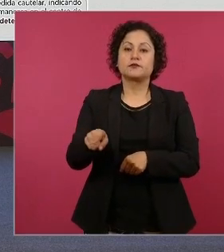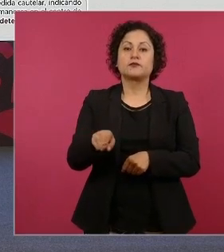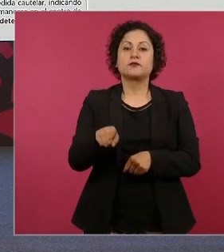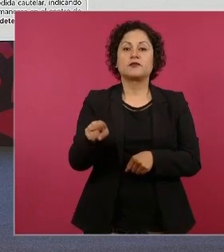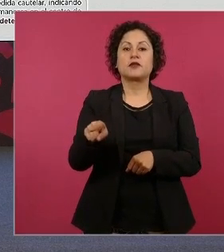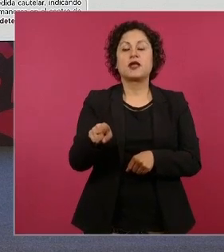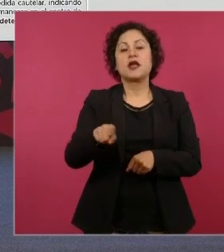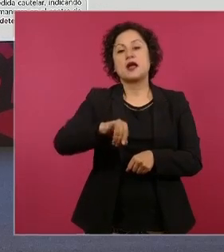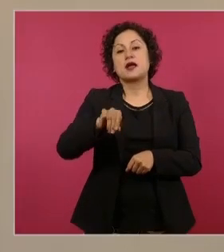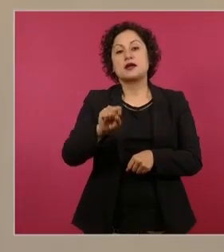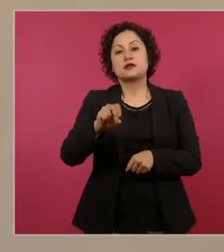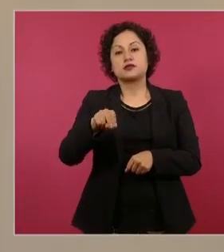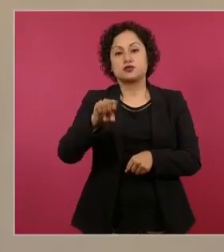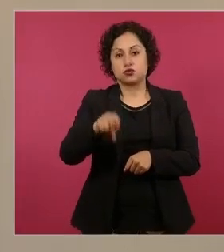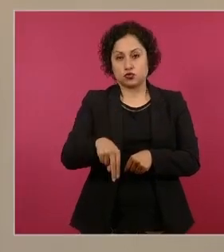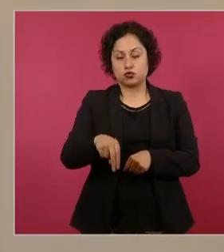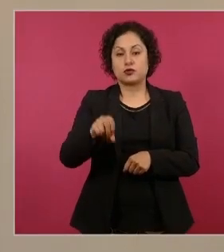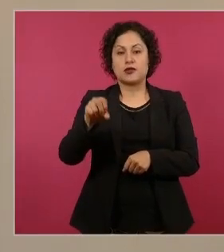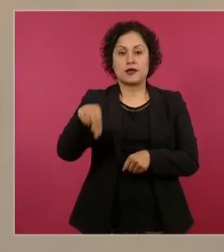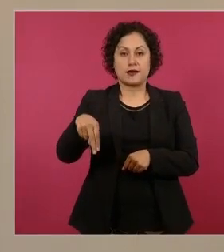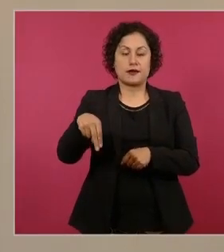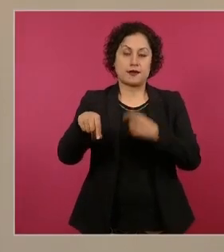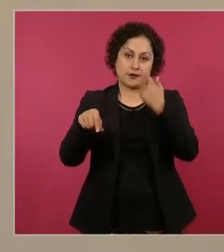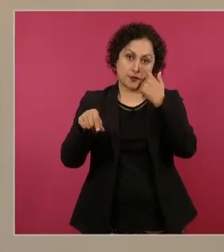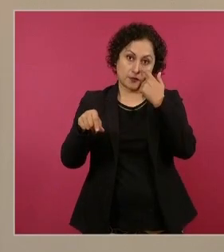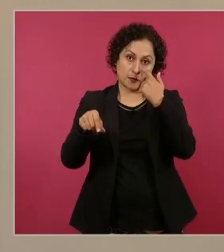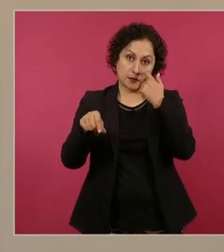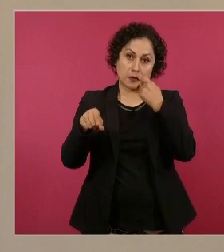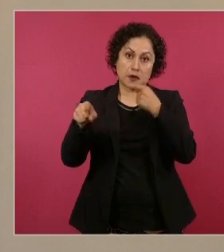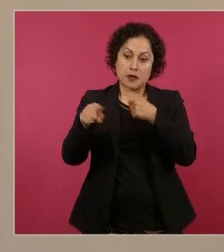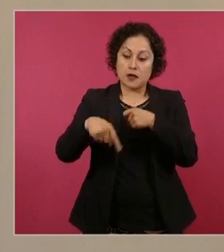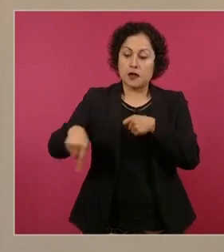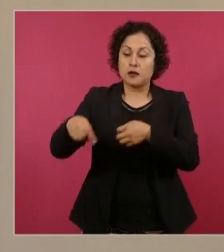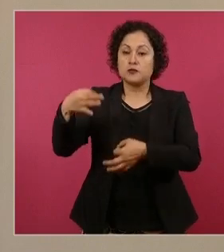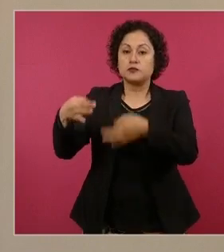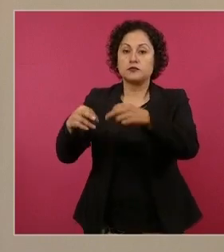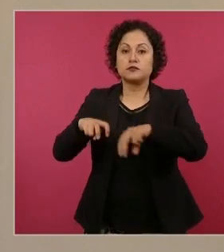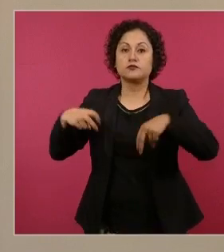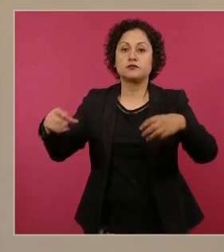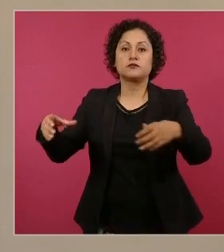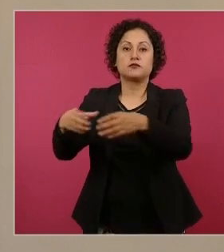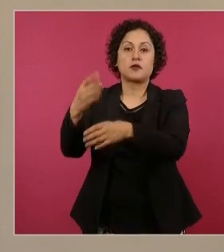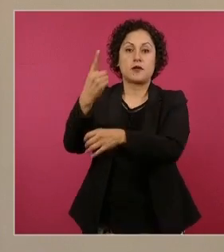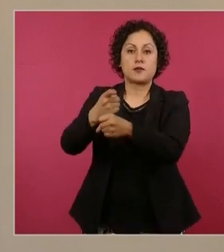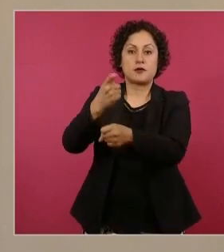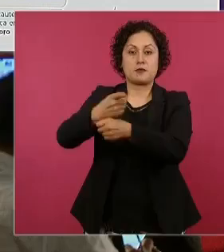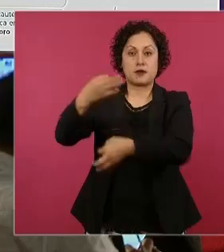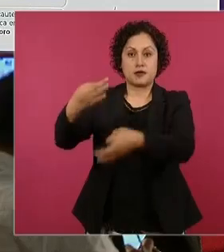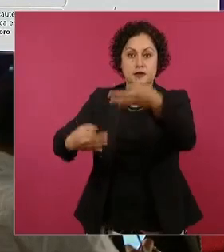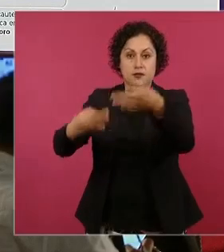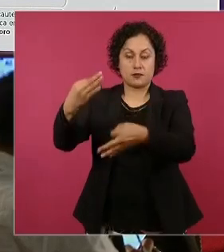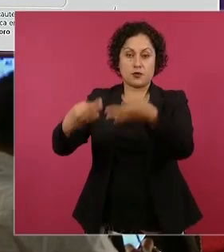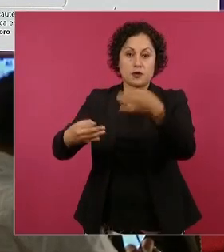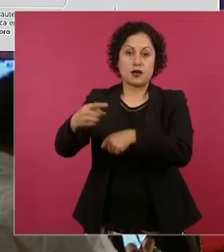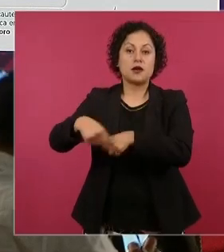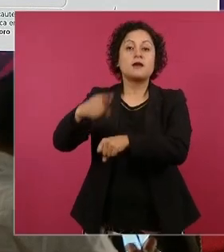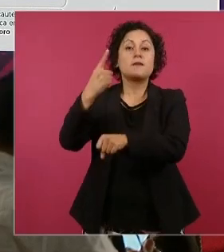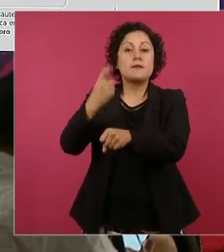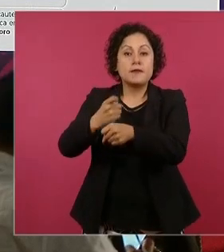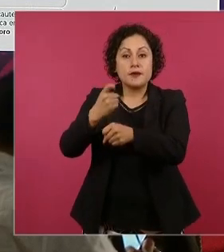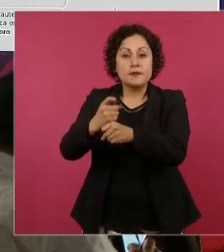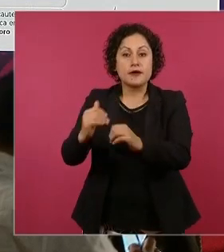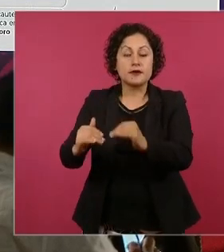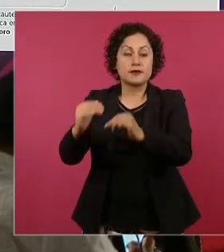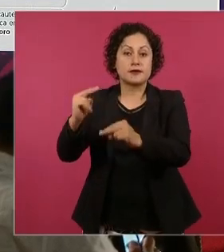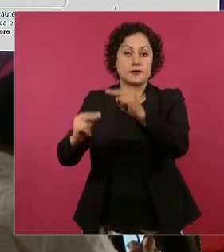N. Aquí los magistrados del primer tribunal colegiado en materia penal del primer circuito, con